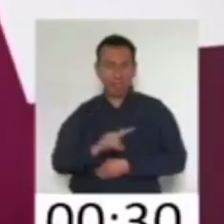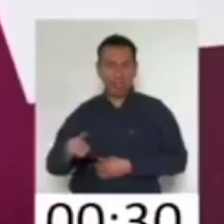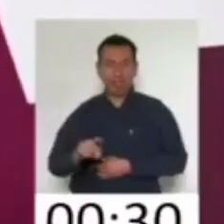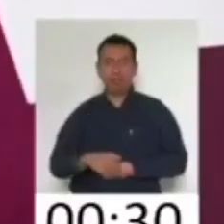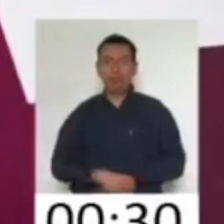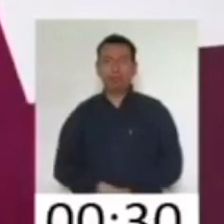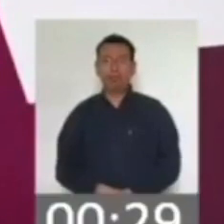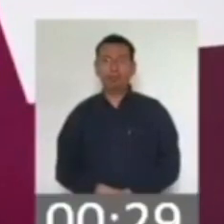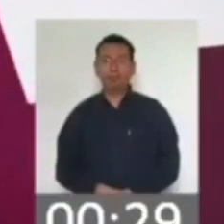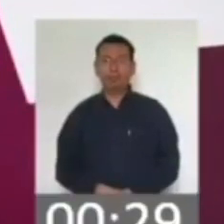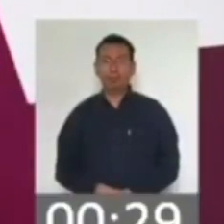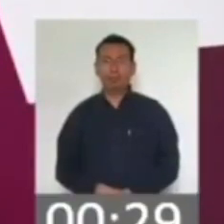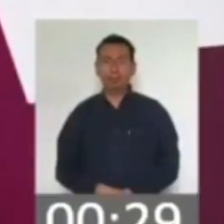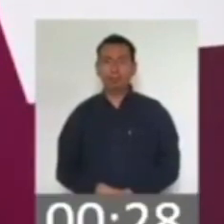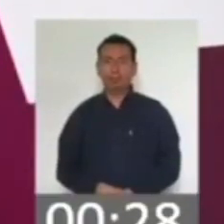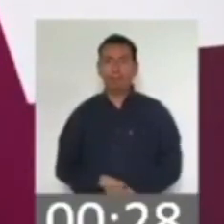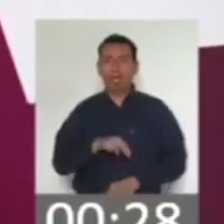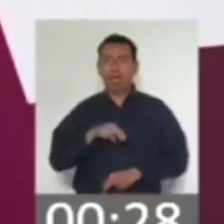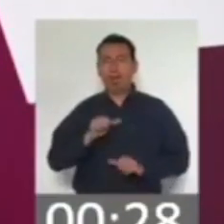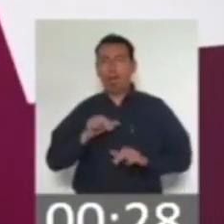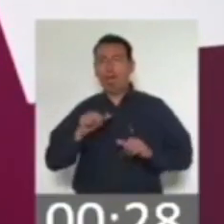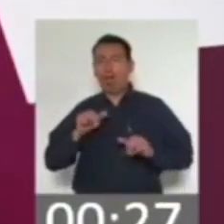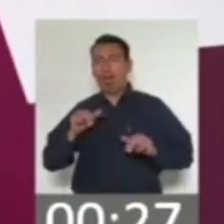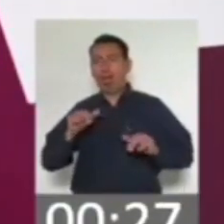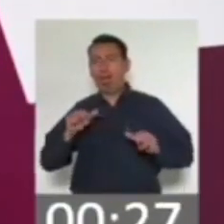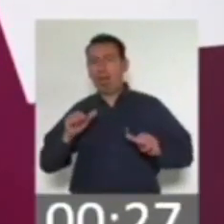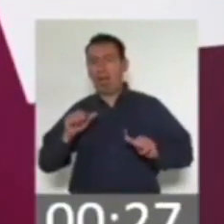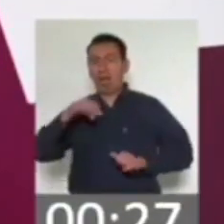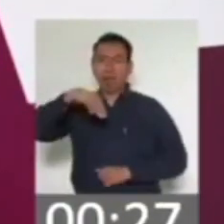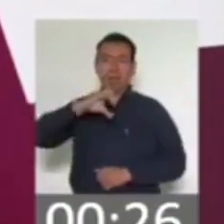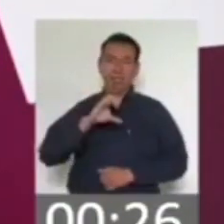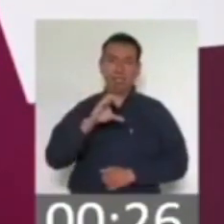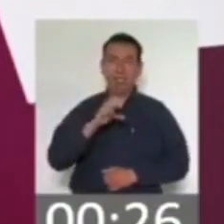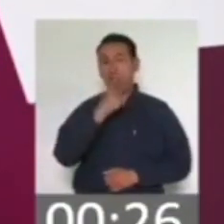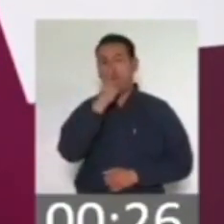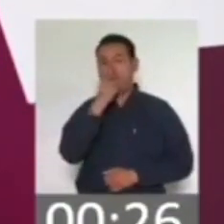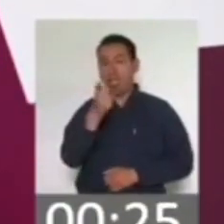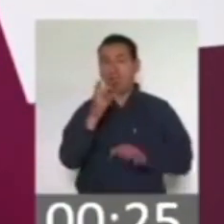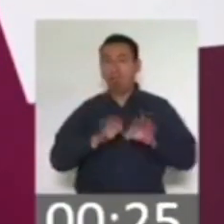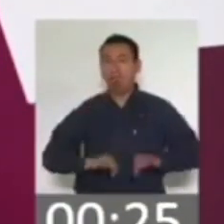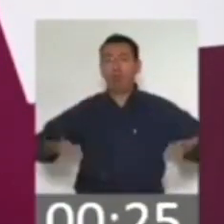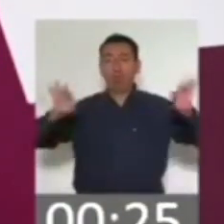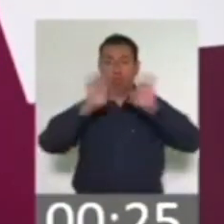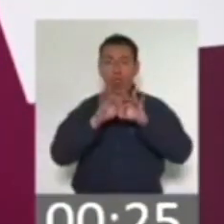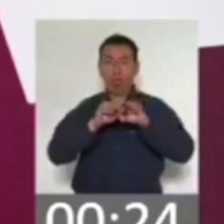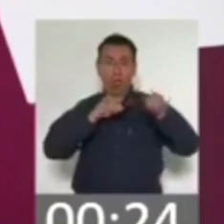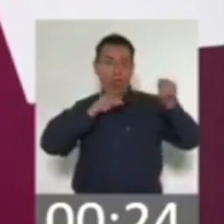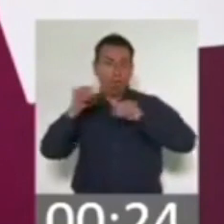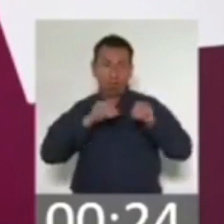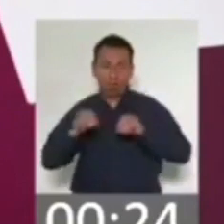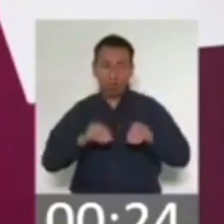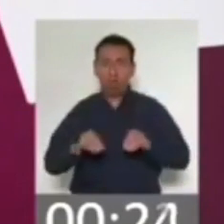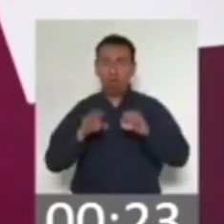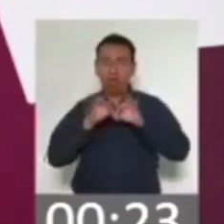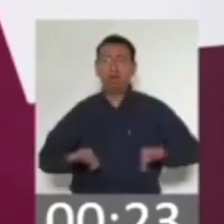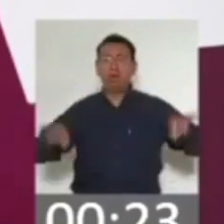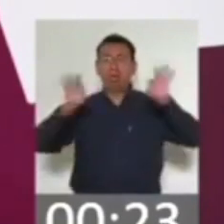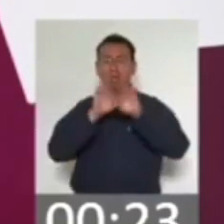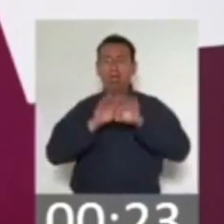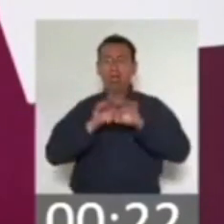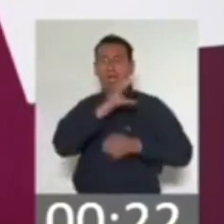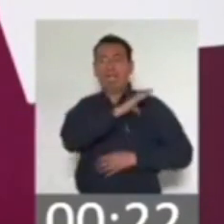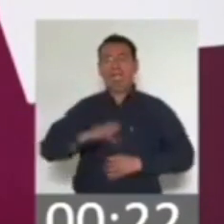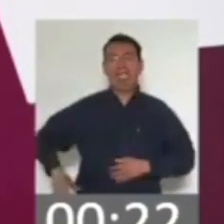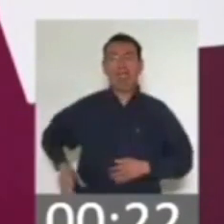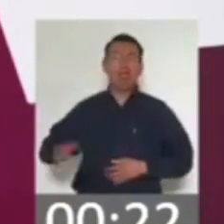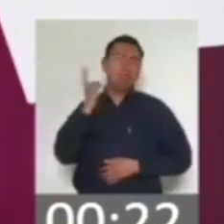Na, na, na, na, na, na, na. Movimiento Naranja. Ha llegado el momento del movimiento. Soy Felipe Ruiz Galván, candidato a